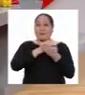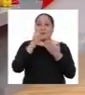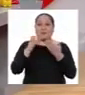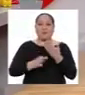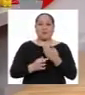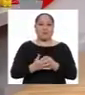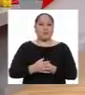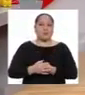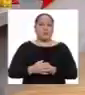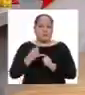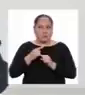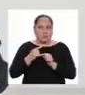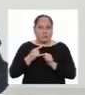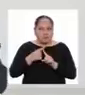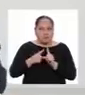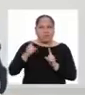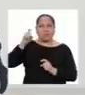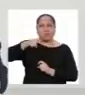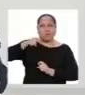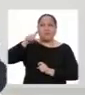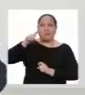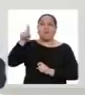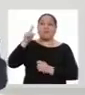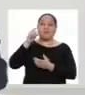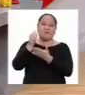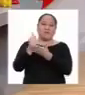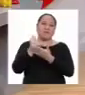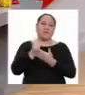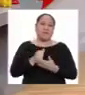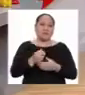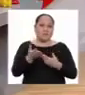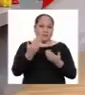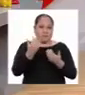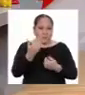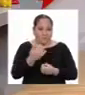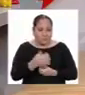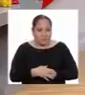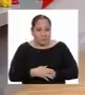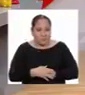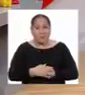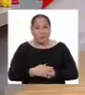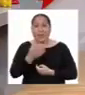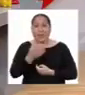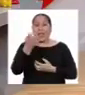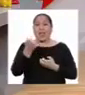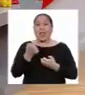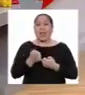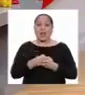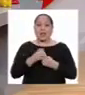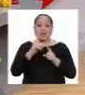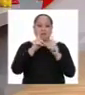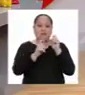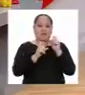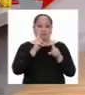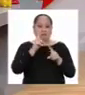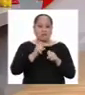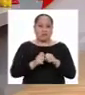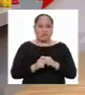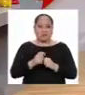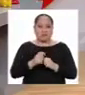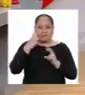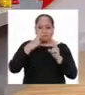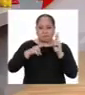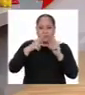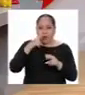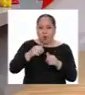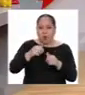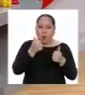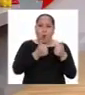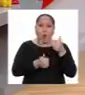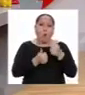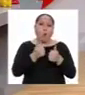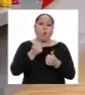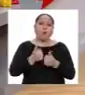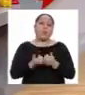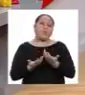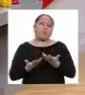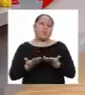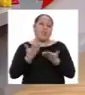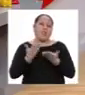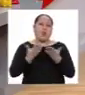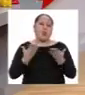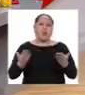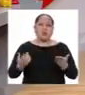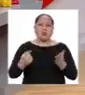Pero necesitamos de tu ayuda. Cuéntame. Es que queremos hacer una encuesta para descubrir qué factores influyen en que nuestra